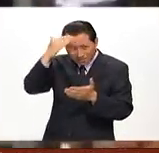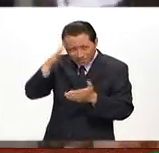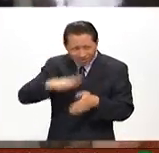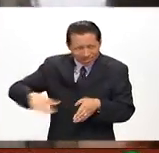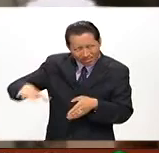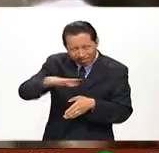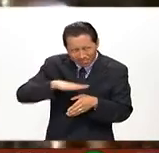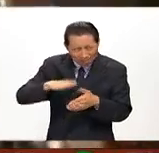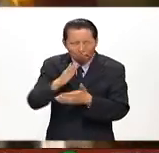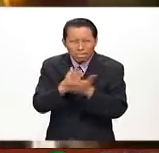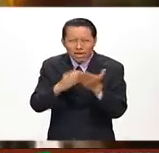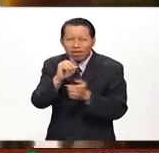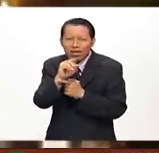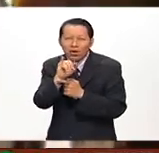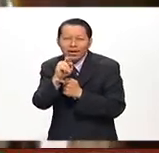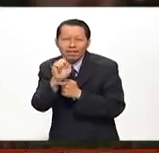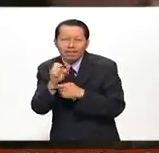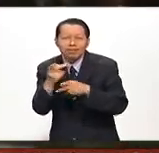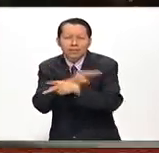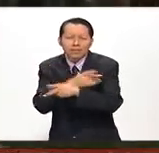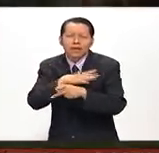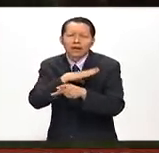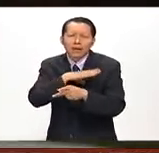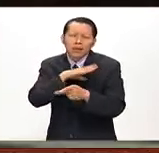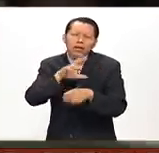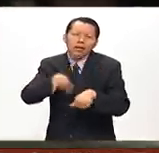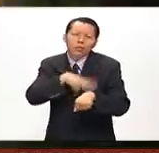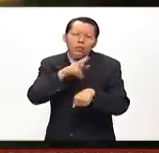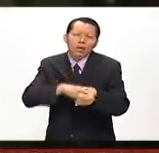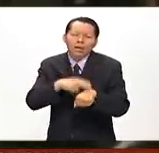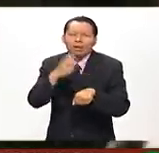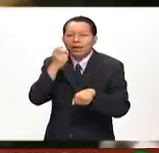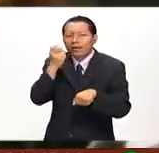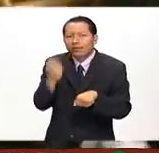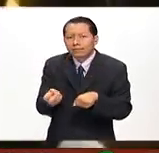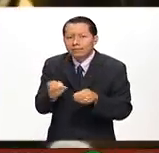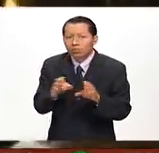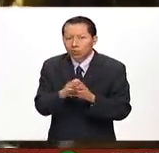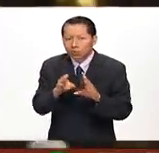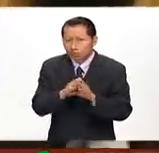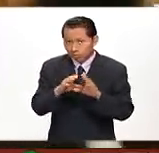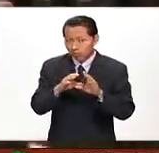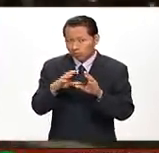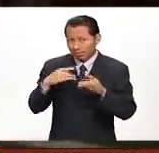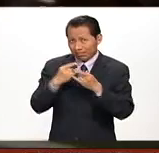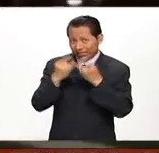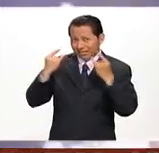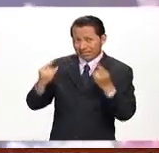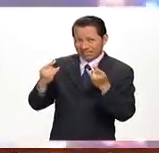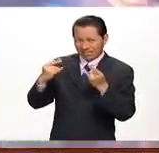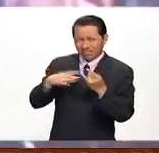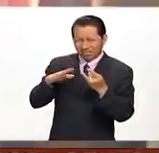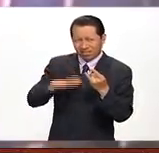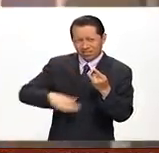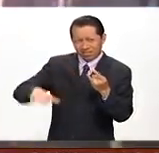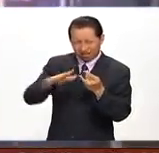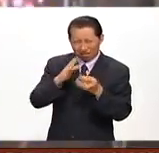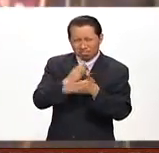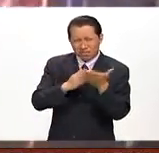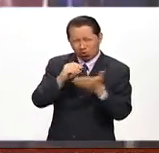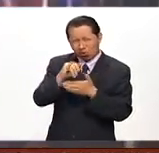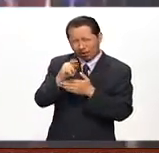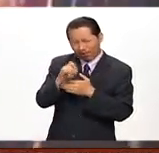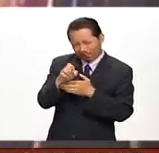como de manera natural a este ciclo histórico que tiene el Medio Oriente con la creación